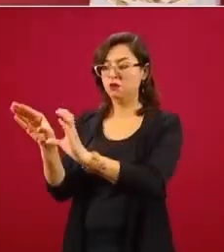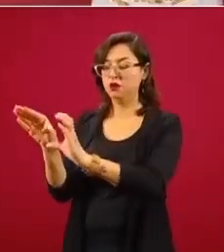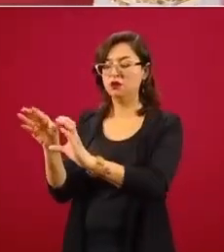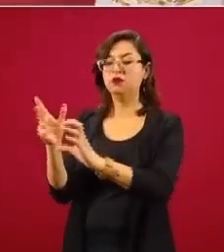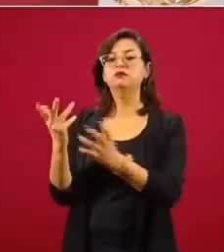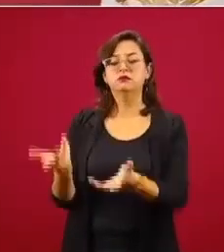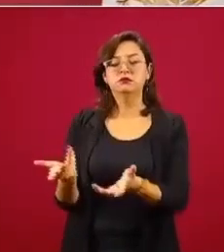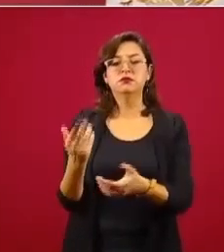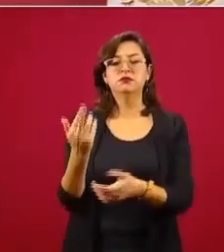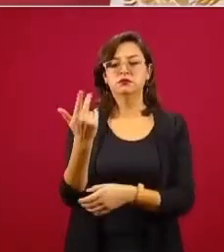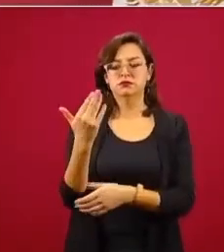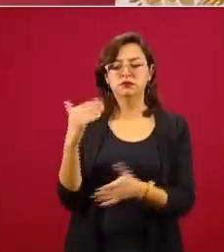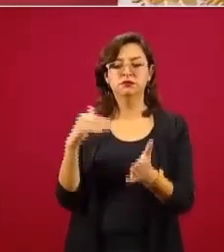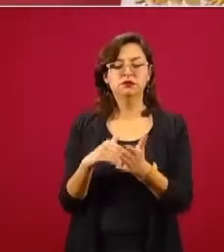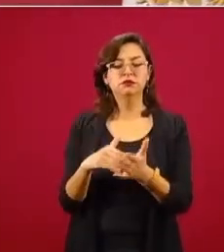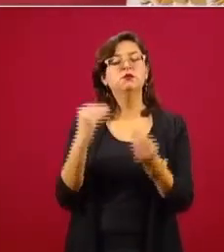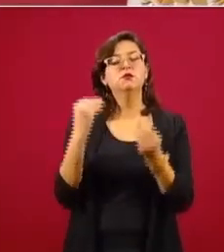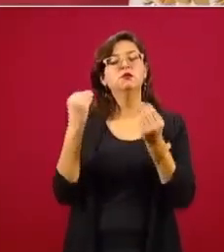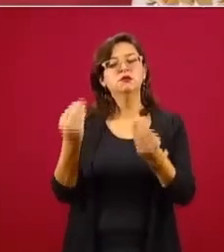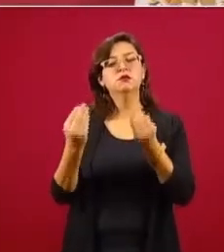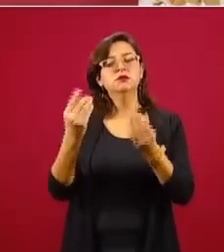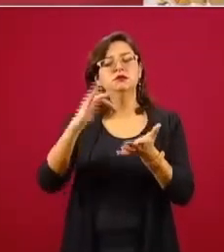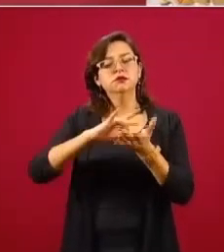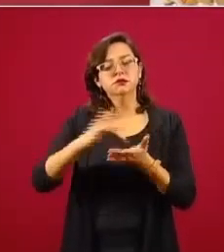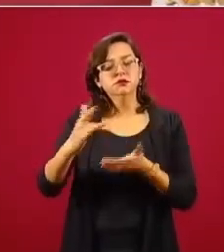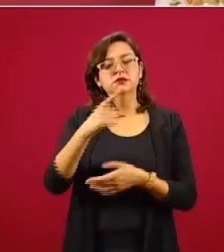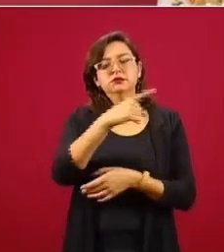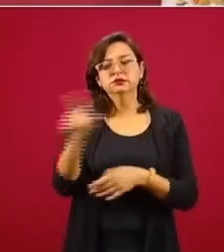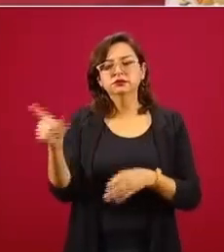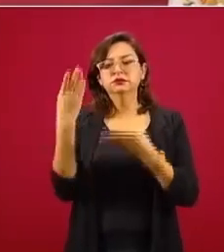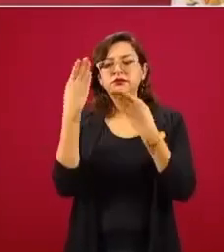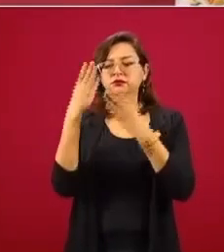agradecerles porque no están cobrando comisión